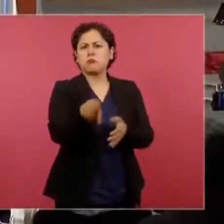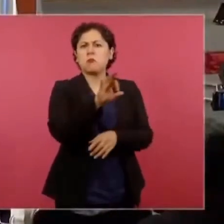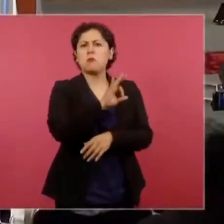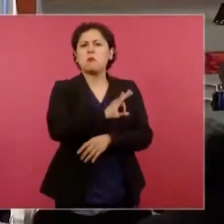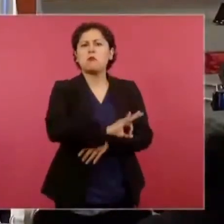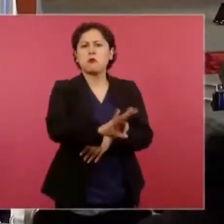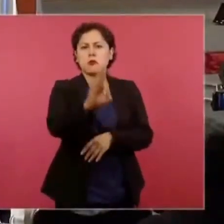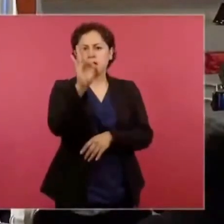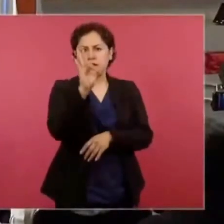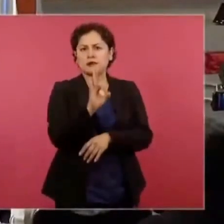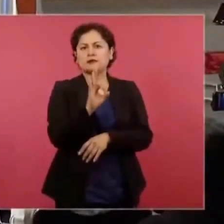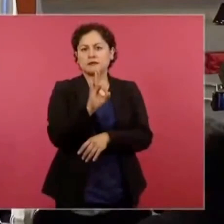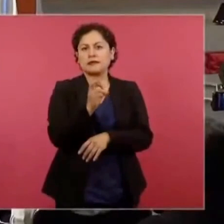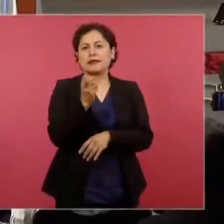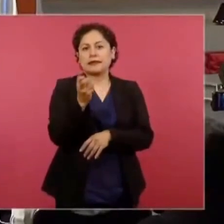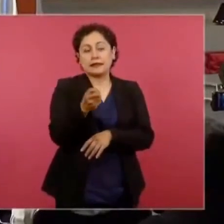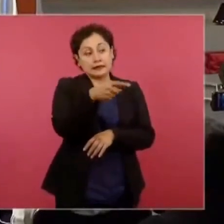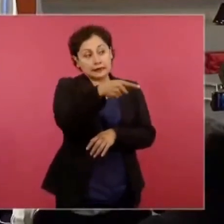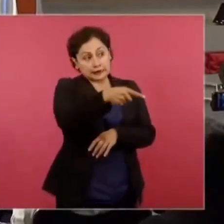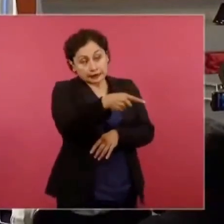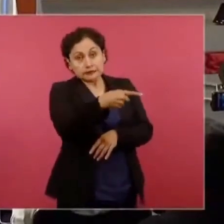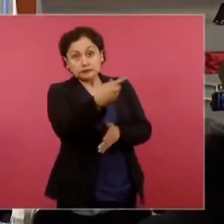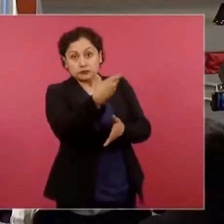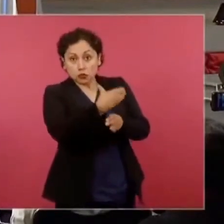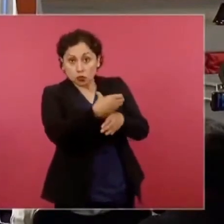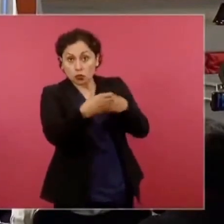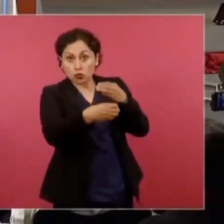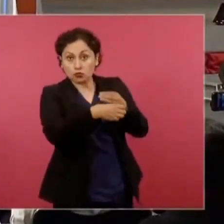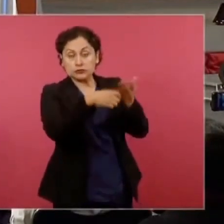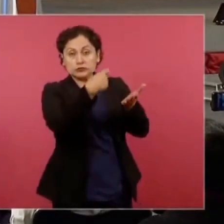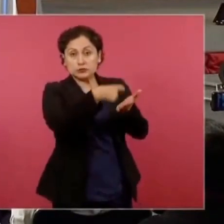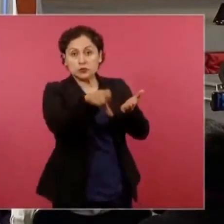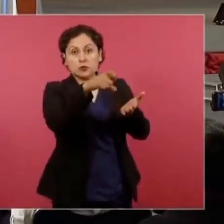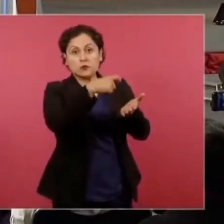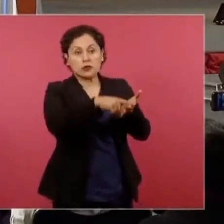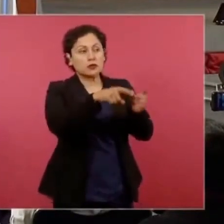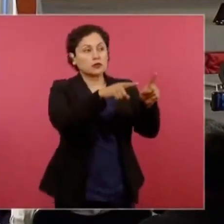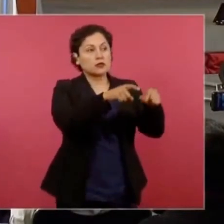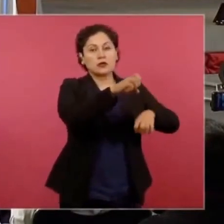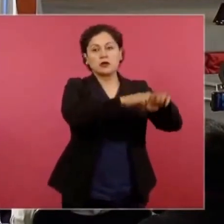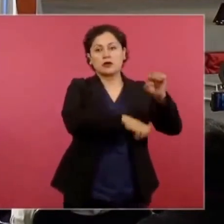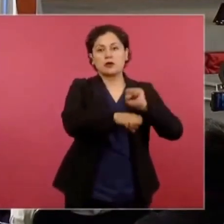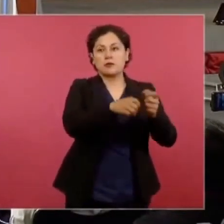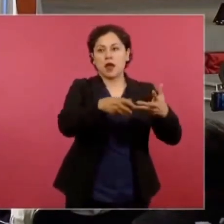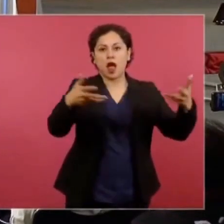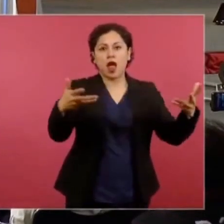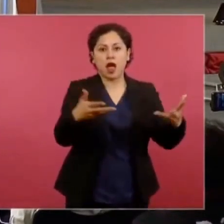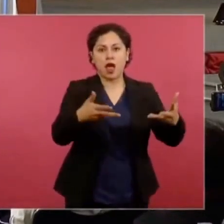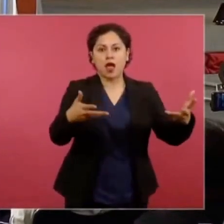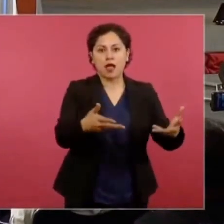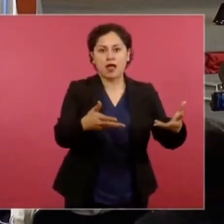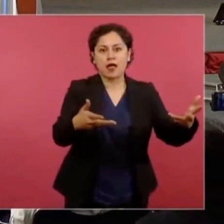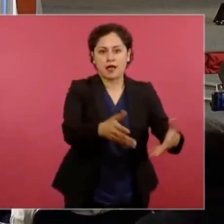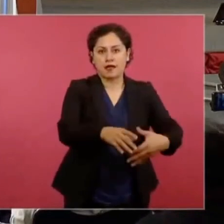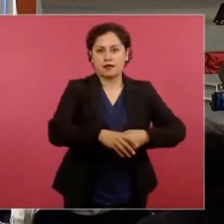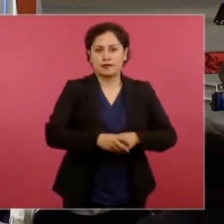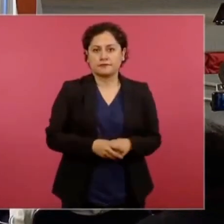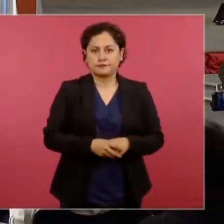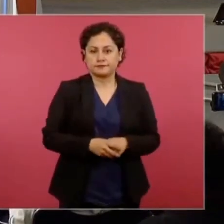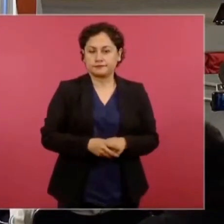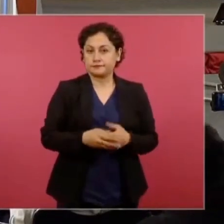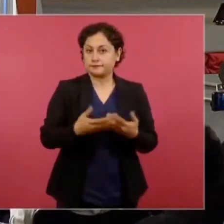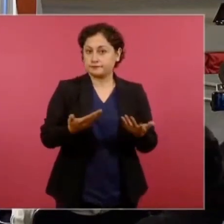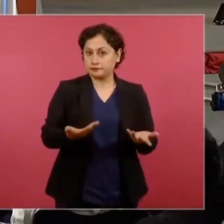una gran producción de esos artículos. Cuando los millones de parias que hoy vegetan en el